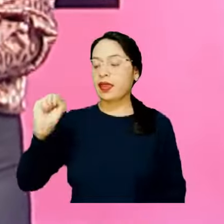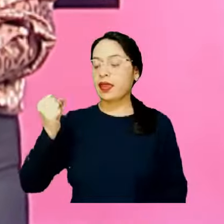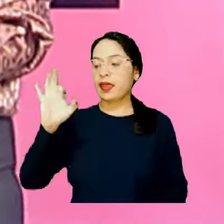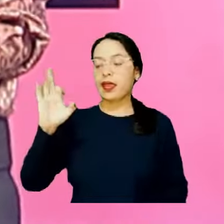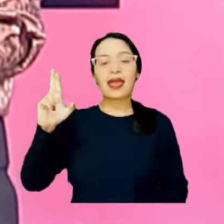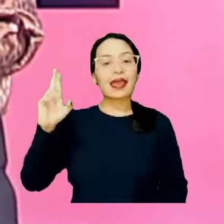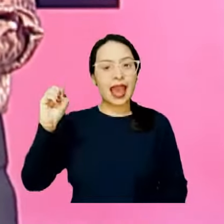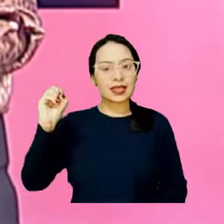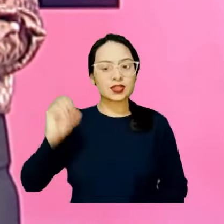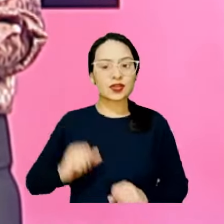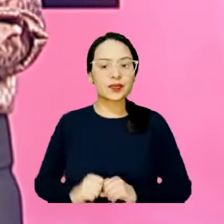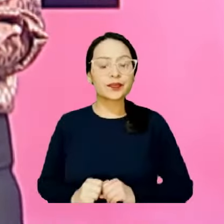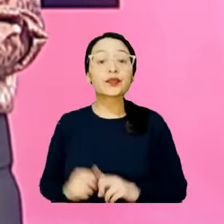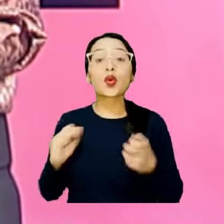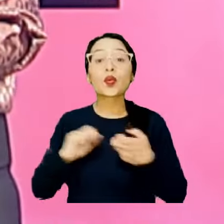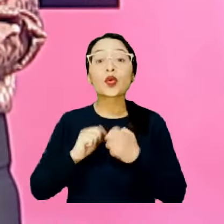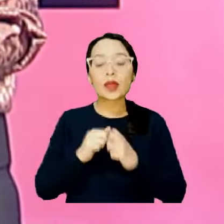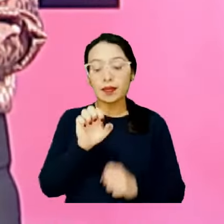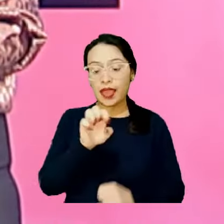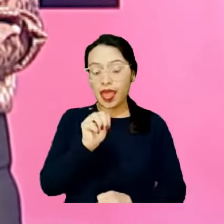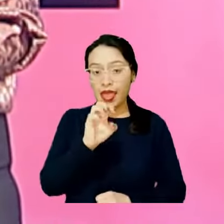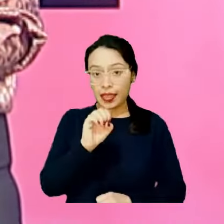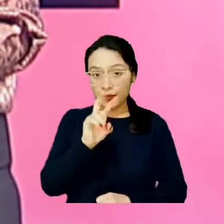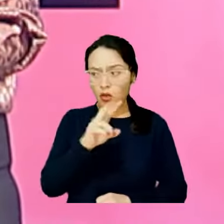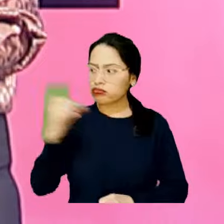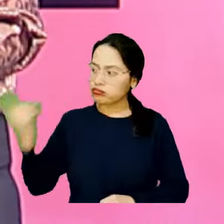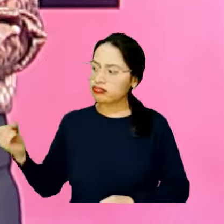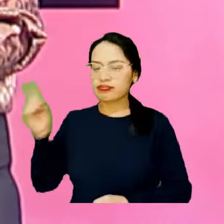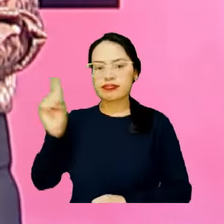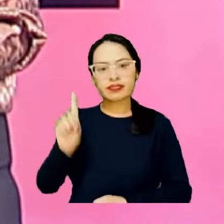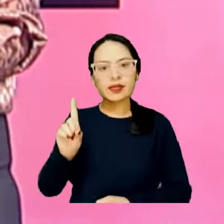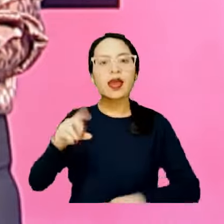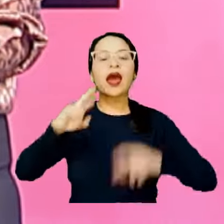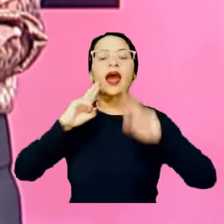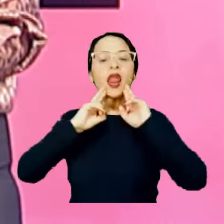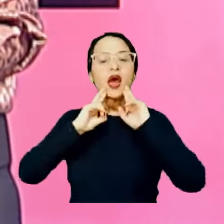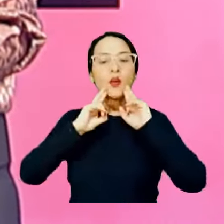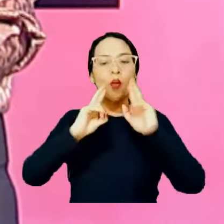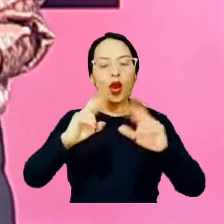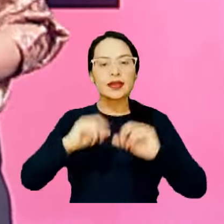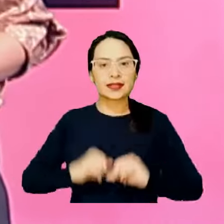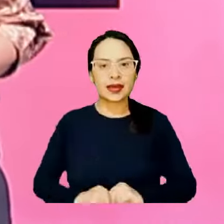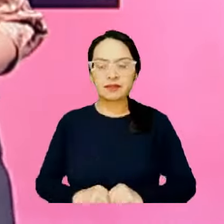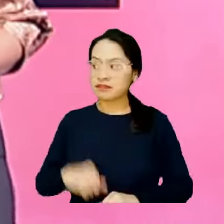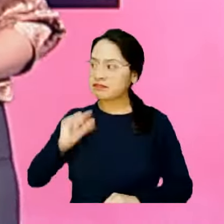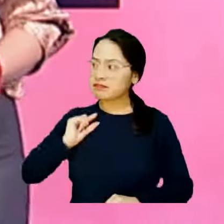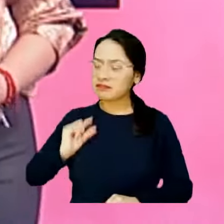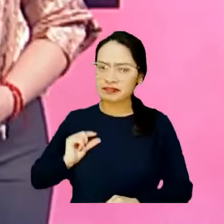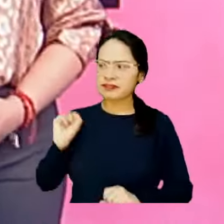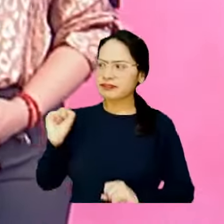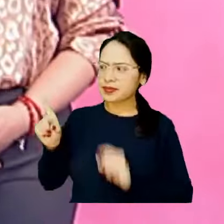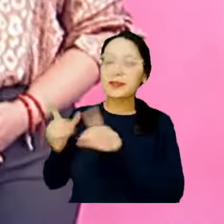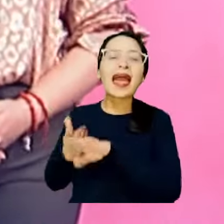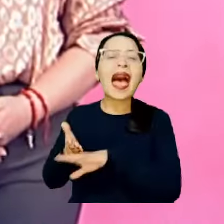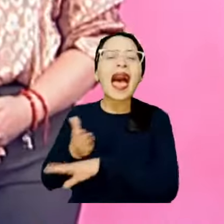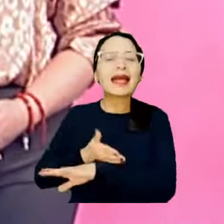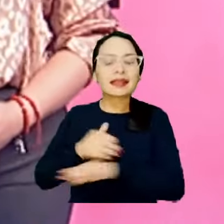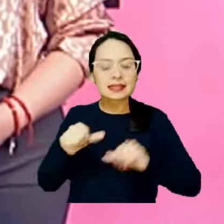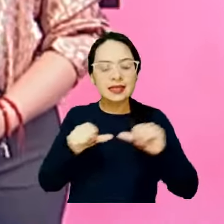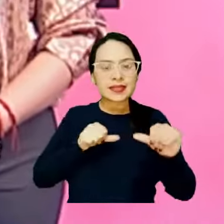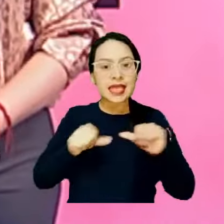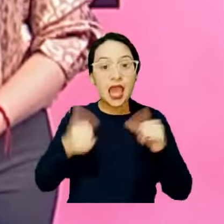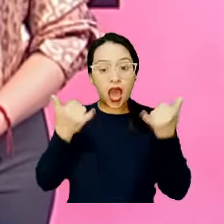de grúas. Vamos a escuchar precisamente cuál es la información que nos tiene que dar con respecto a las declaraciones que ha dado el actual